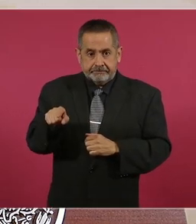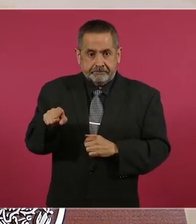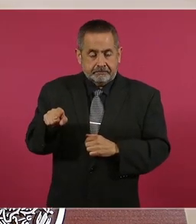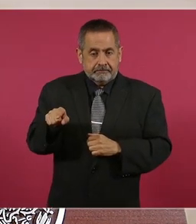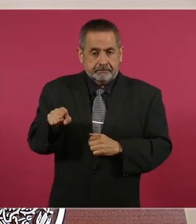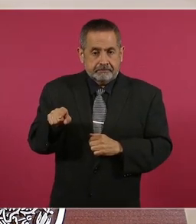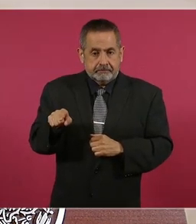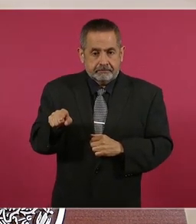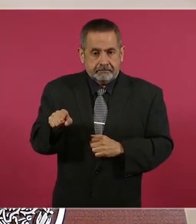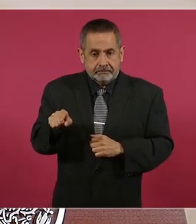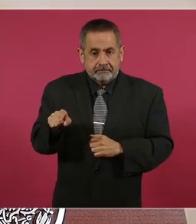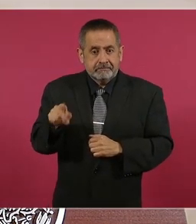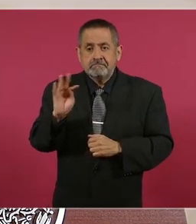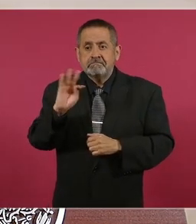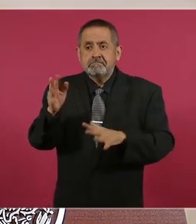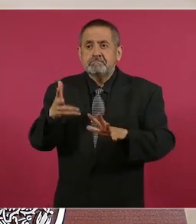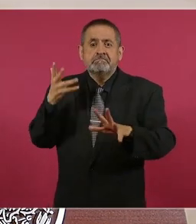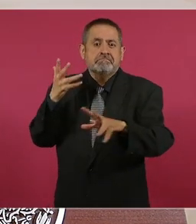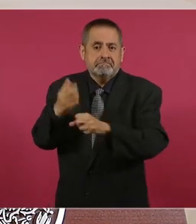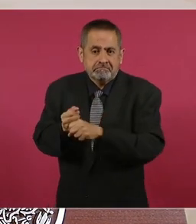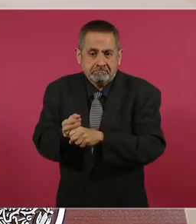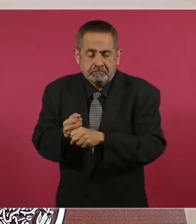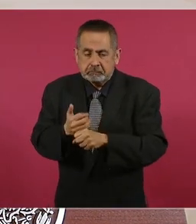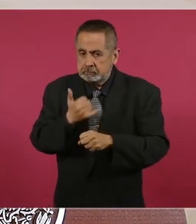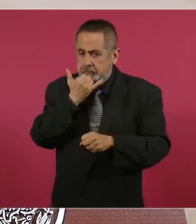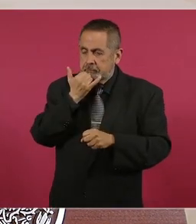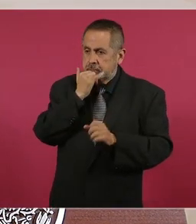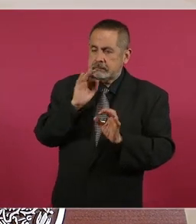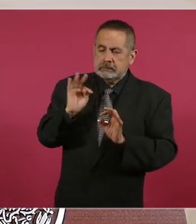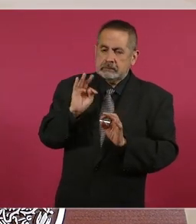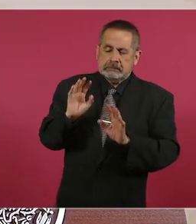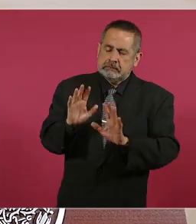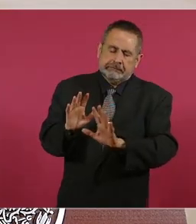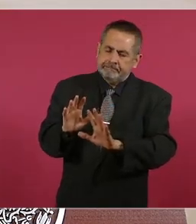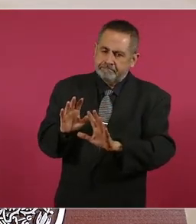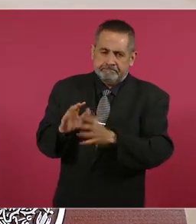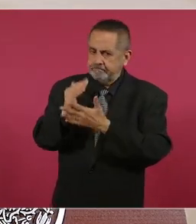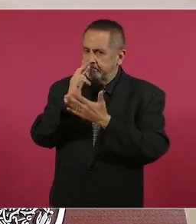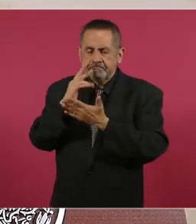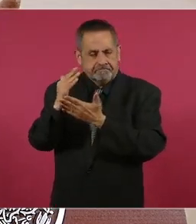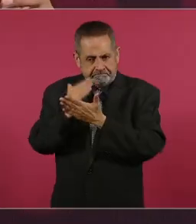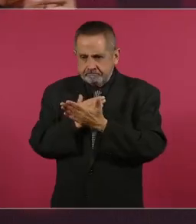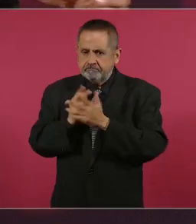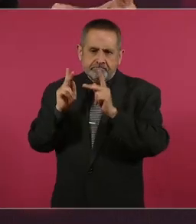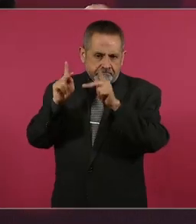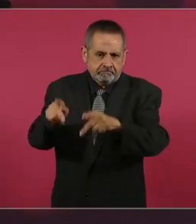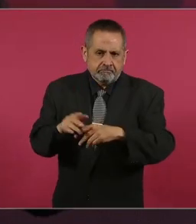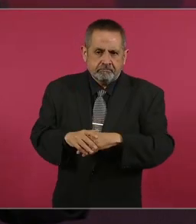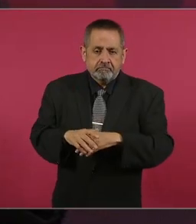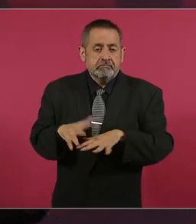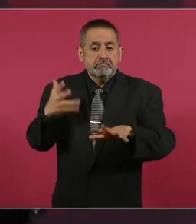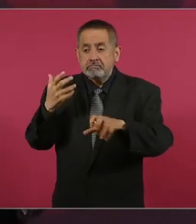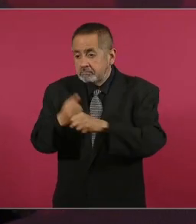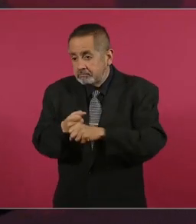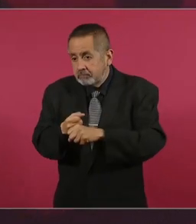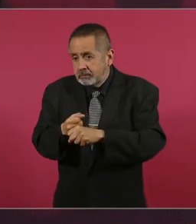pueda haber un accidente, ¿sí?, y la gente quede